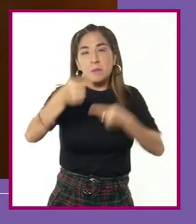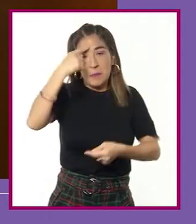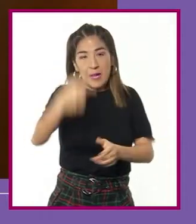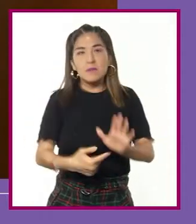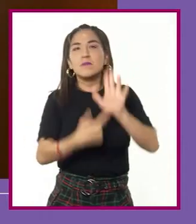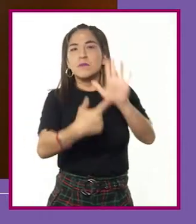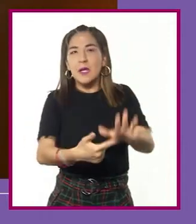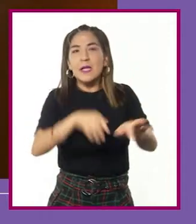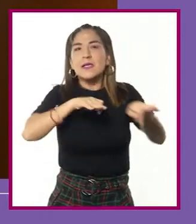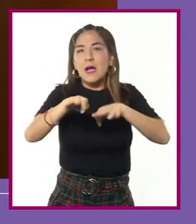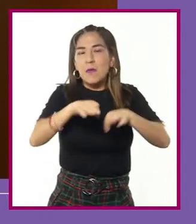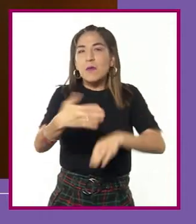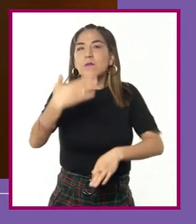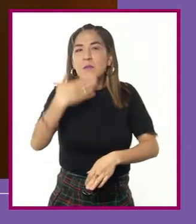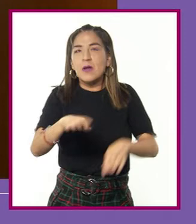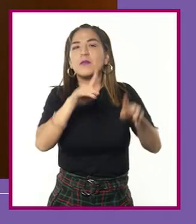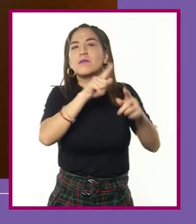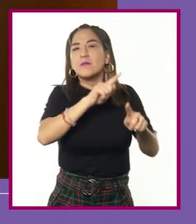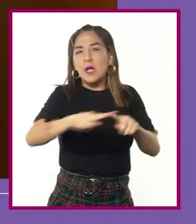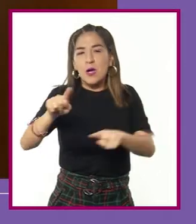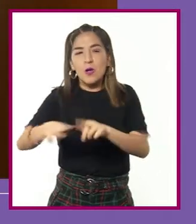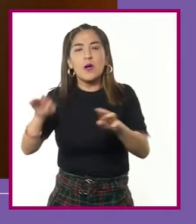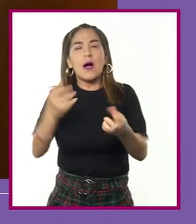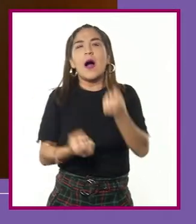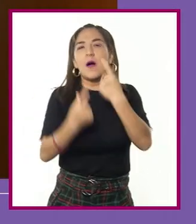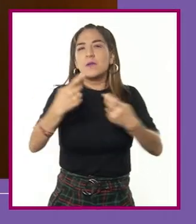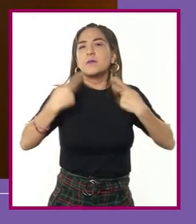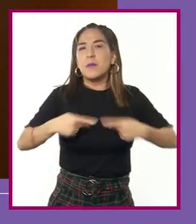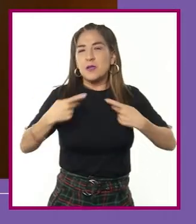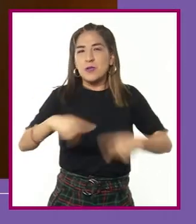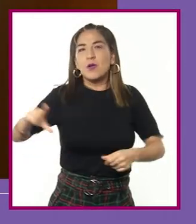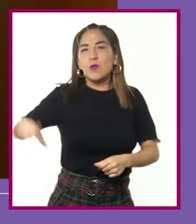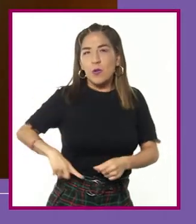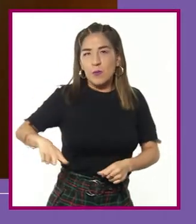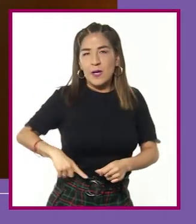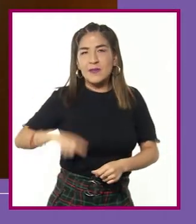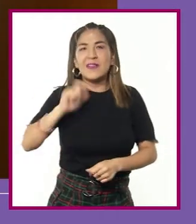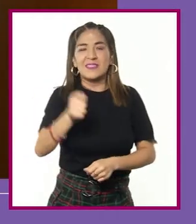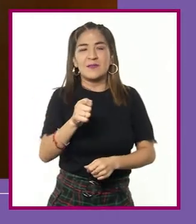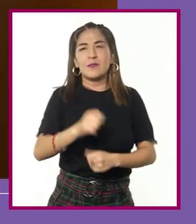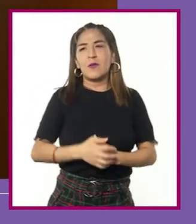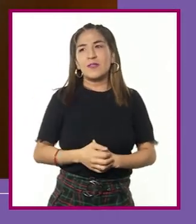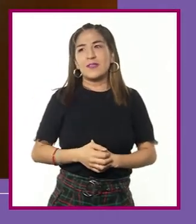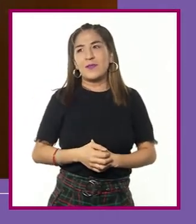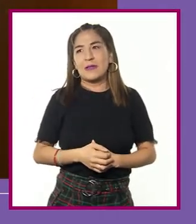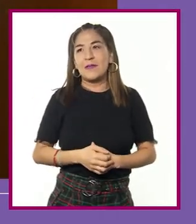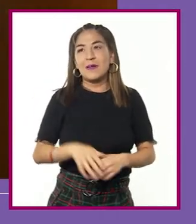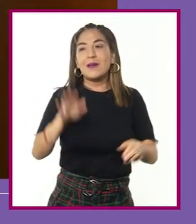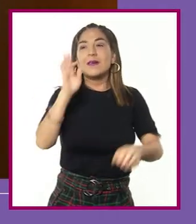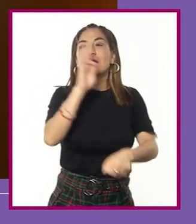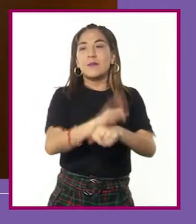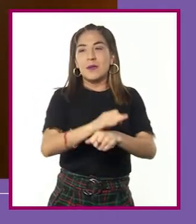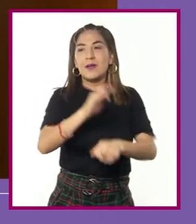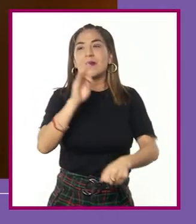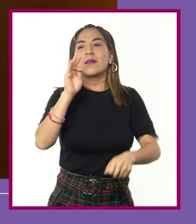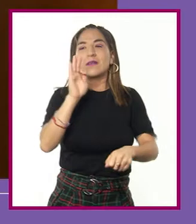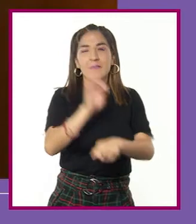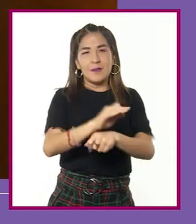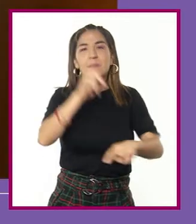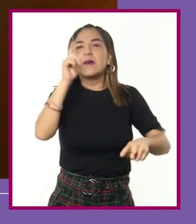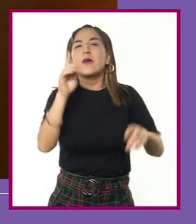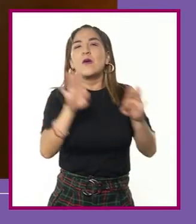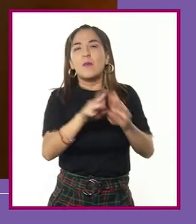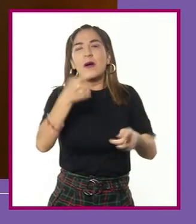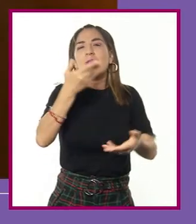la procedencia de los procesamientos penales de los servidores públicos que gozan de fuero, el registro patrimonial de los servidores públicos, Con